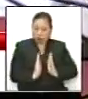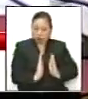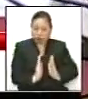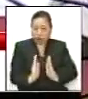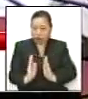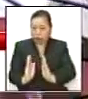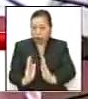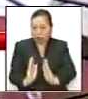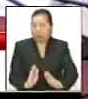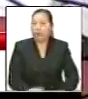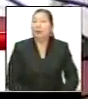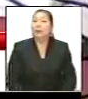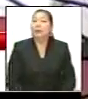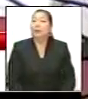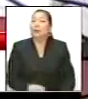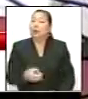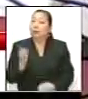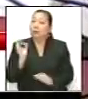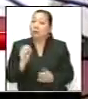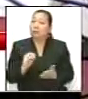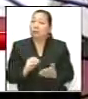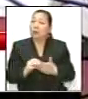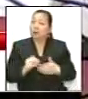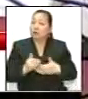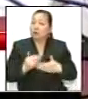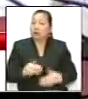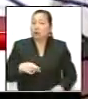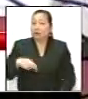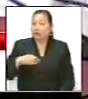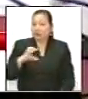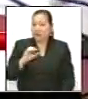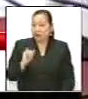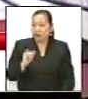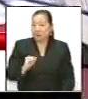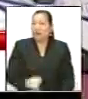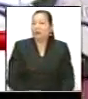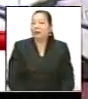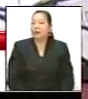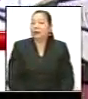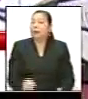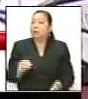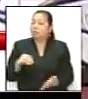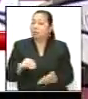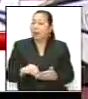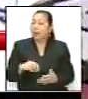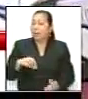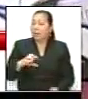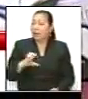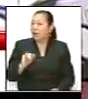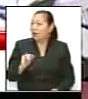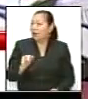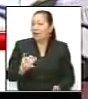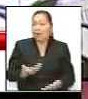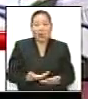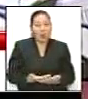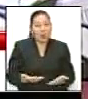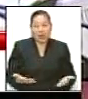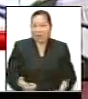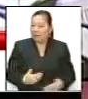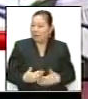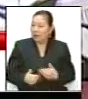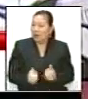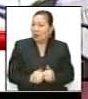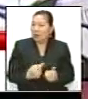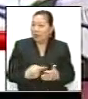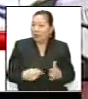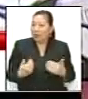que por lo que nos ha expuesto va a ampliar al PCI. Mi preocupación es darle más al PCI cuando no ha podido avanzar con lo